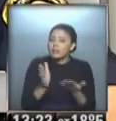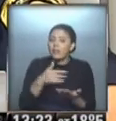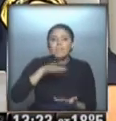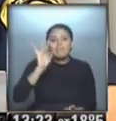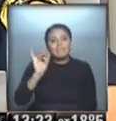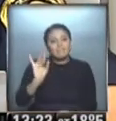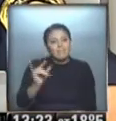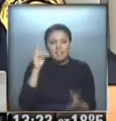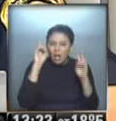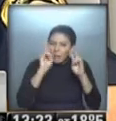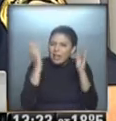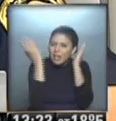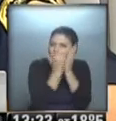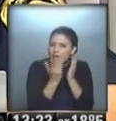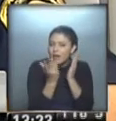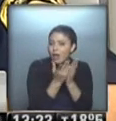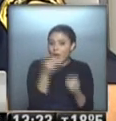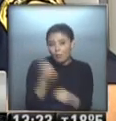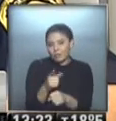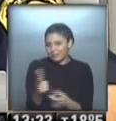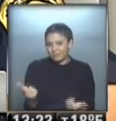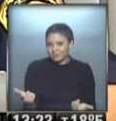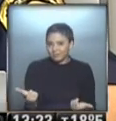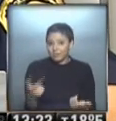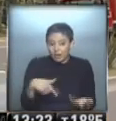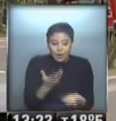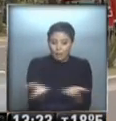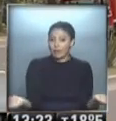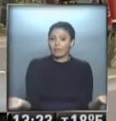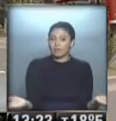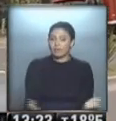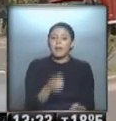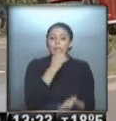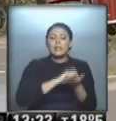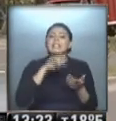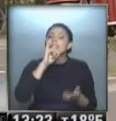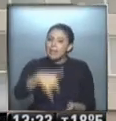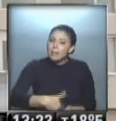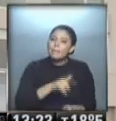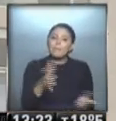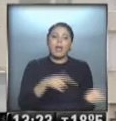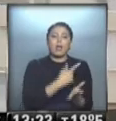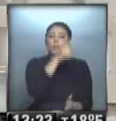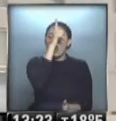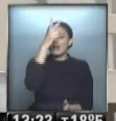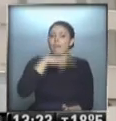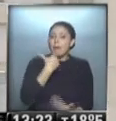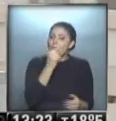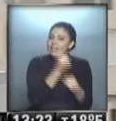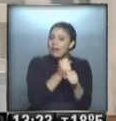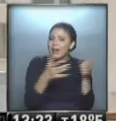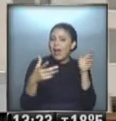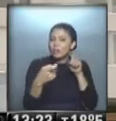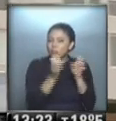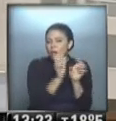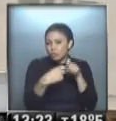más difícil la investigación, pero no es imposible, de hecho, acá lo tiene. Pero digo, los guardias de seguridad pueden trabajar para las personas que están escondidas, ¿han encontrado este